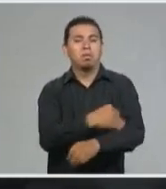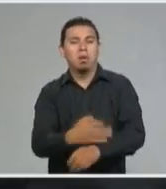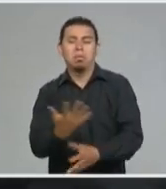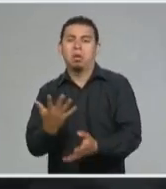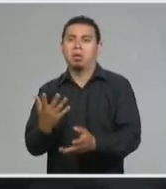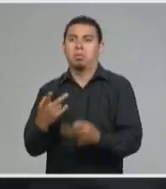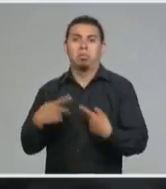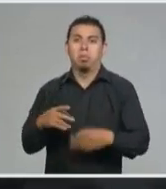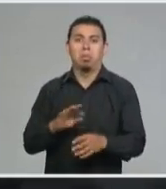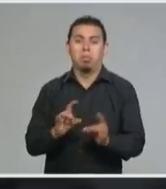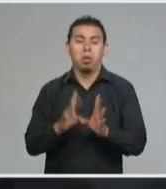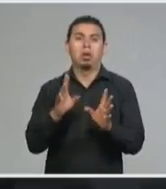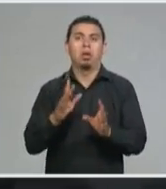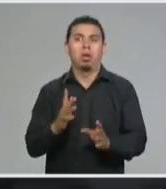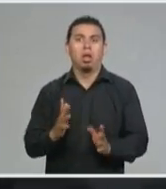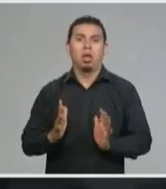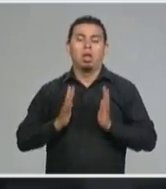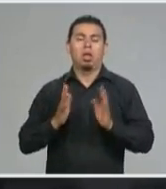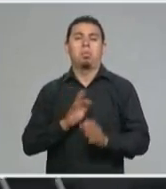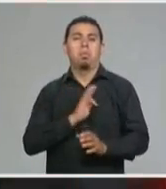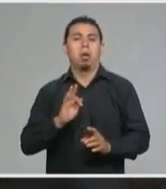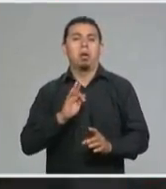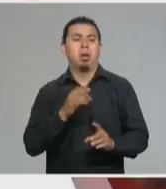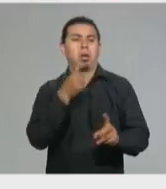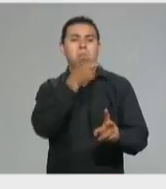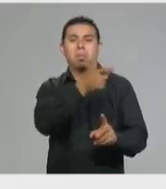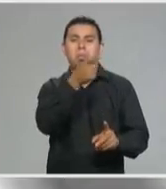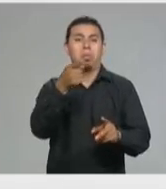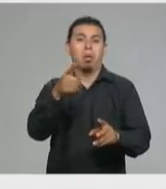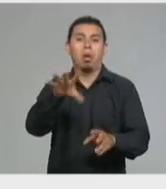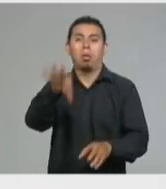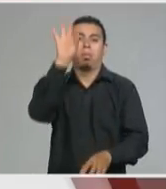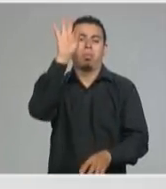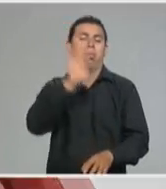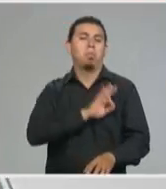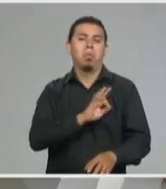entender lo que es la trata de personas.